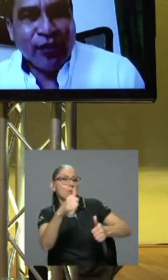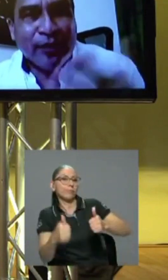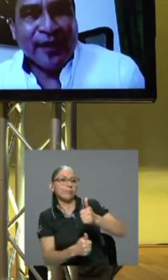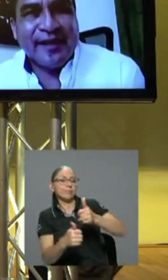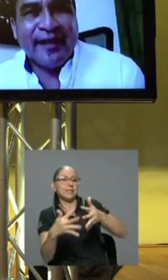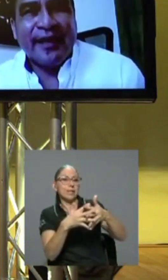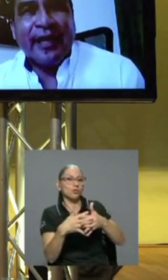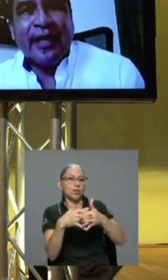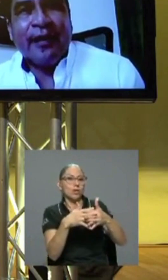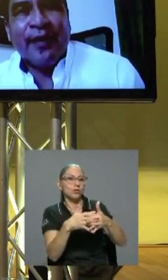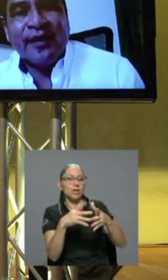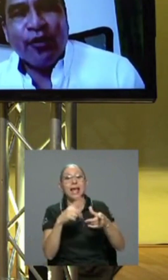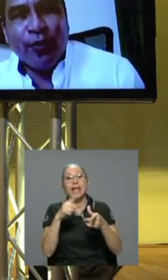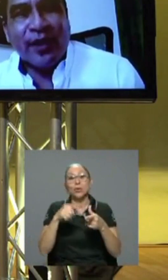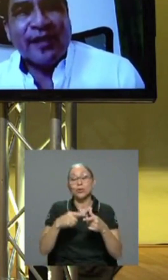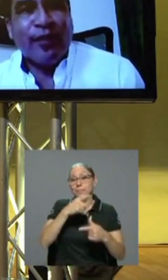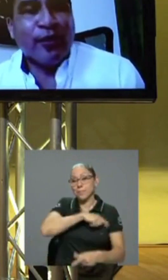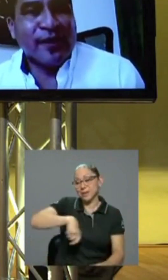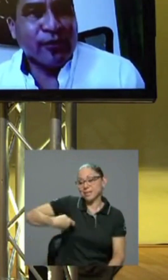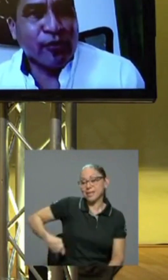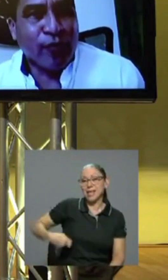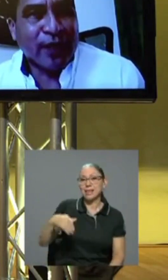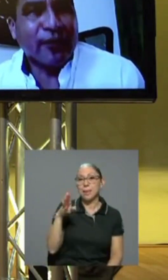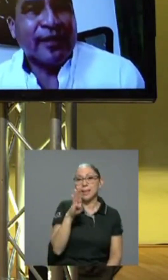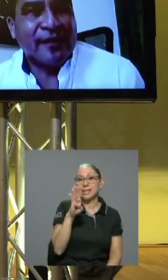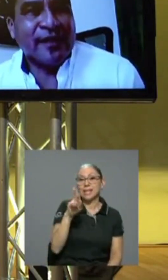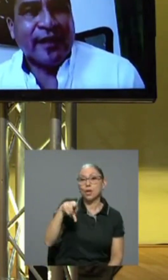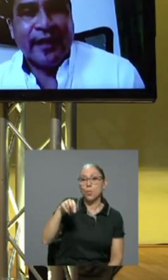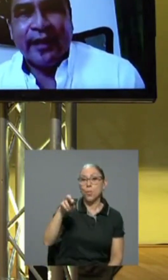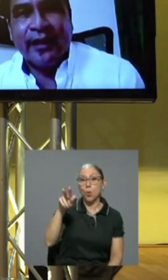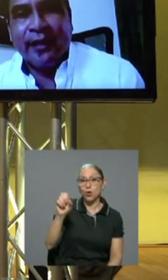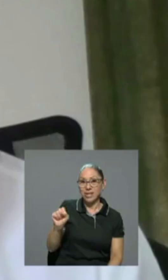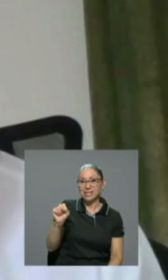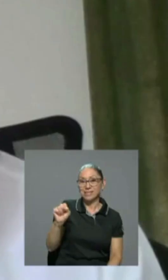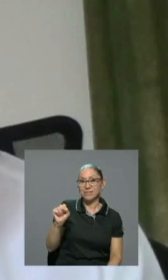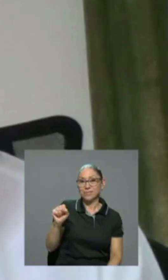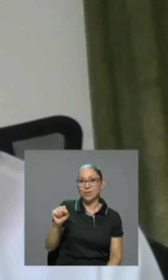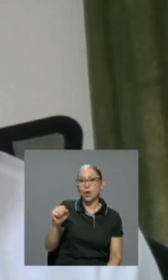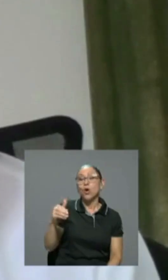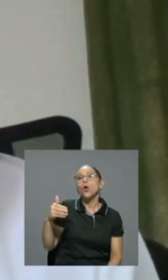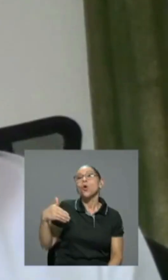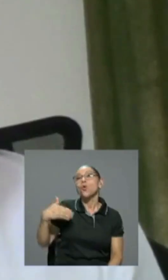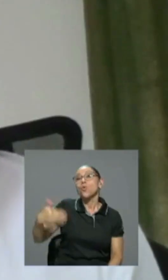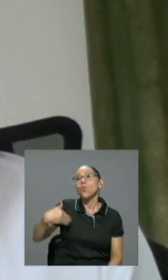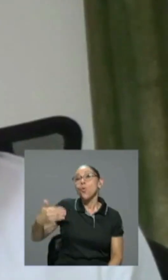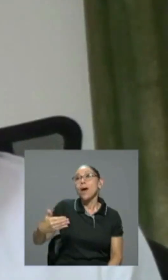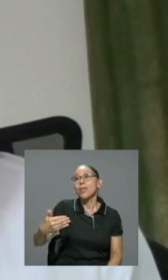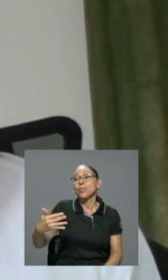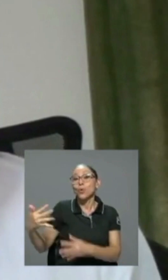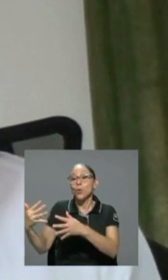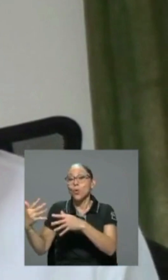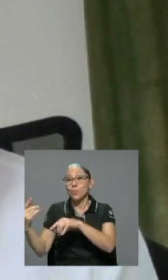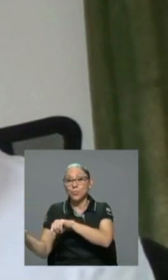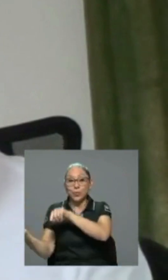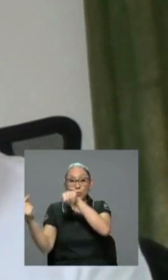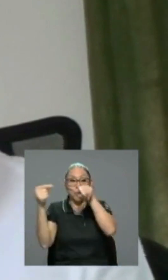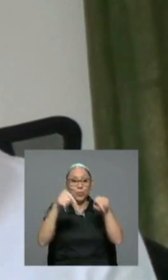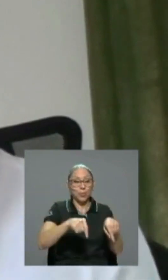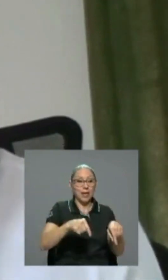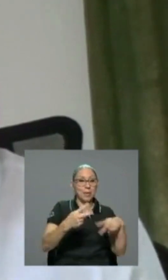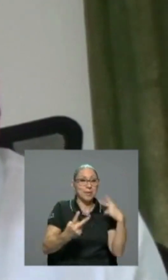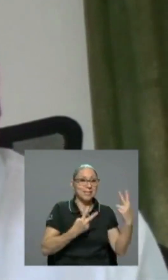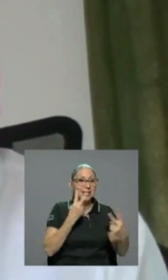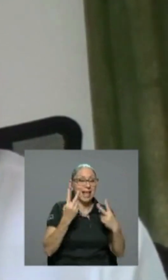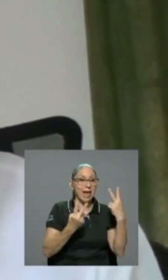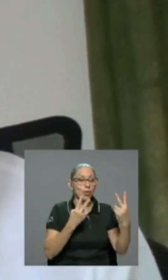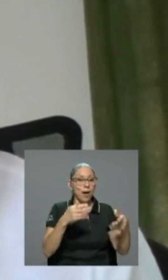hecho, el presidente Belisario Porras en 1904, en la visita del presidente Taft a Panamá, decía que porque se le da una